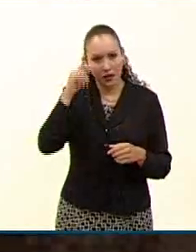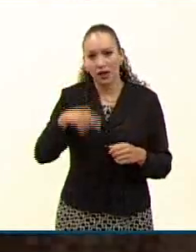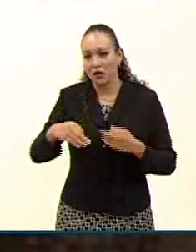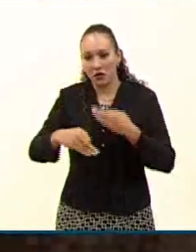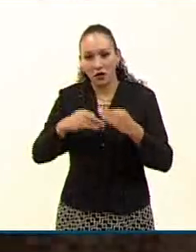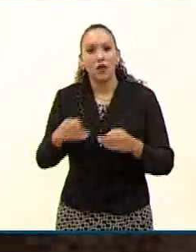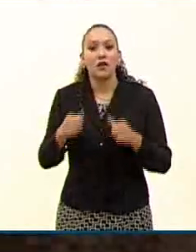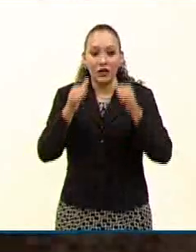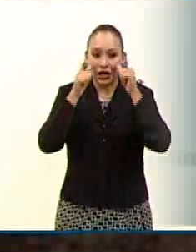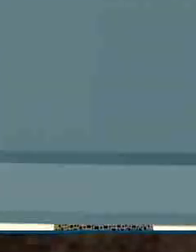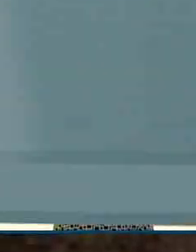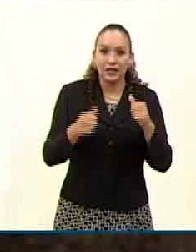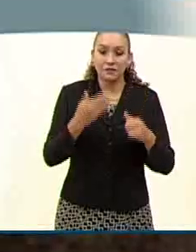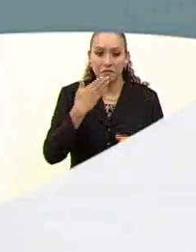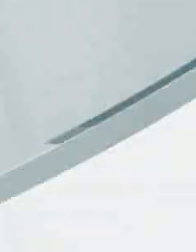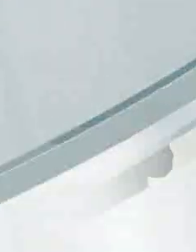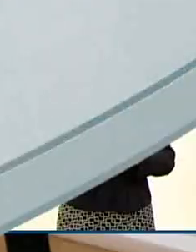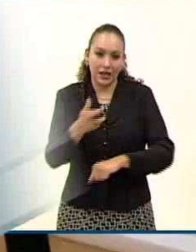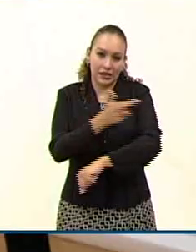proceso.